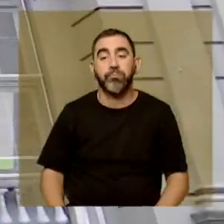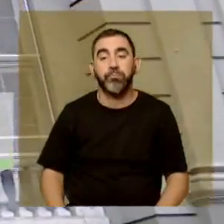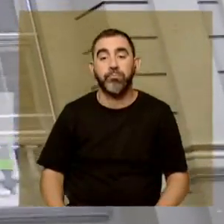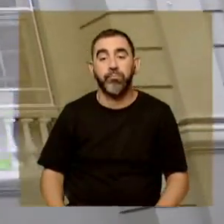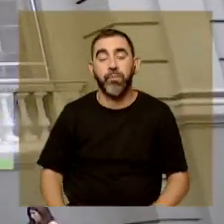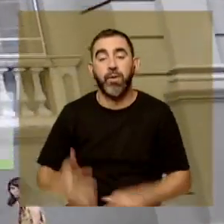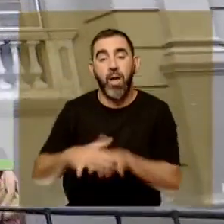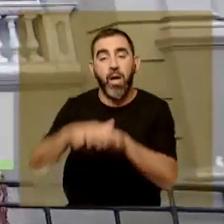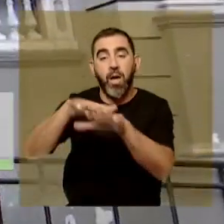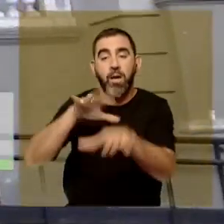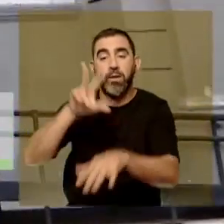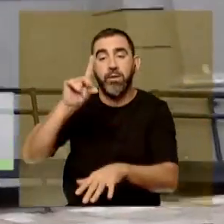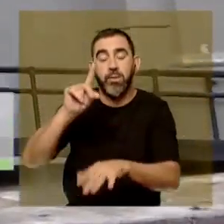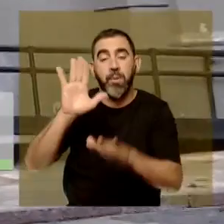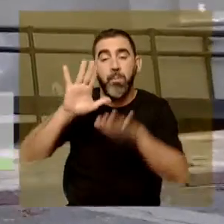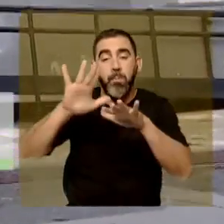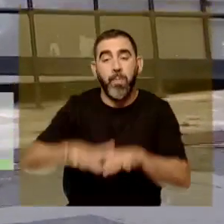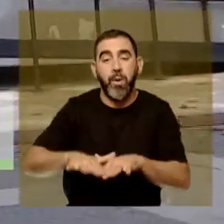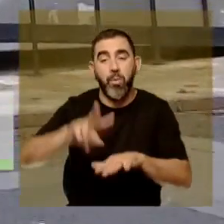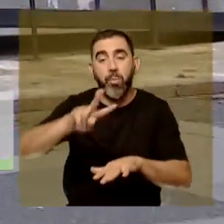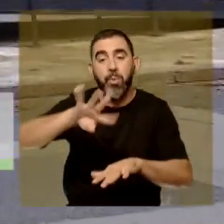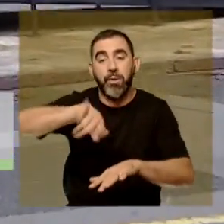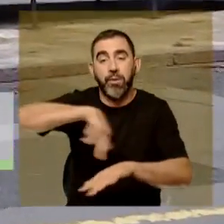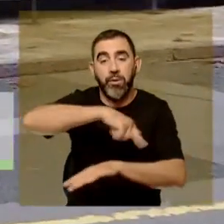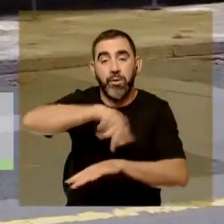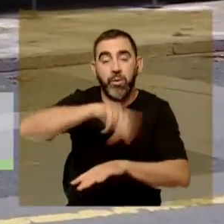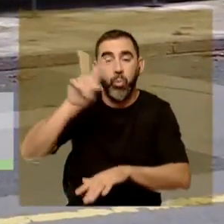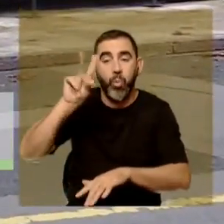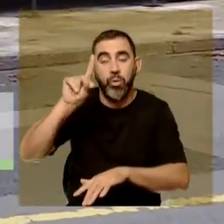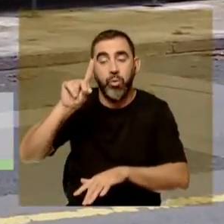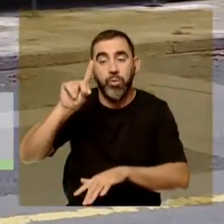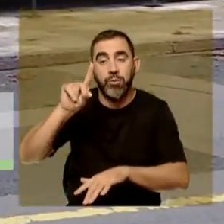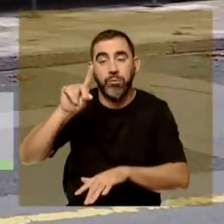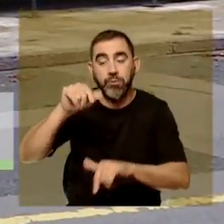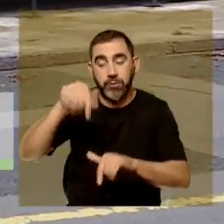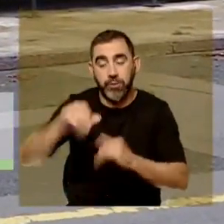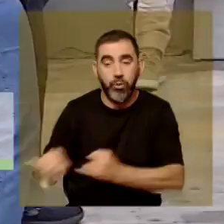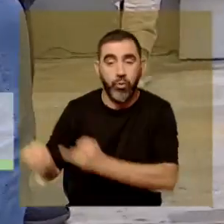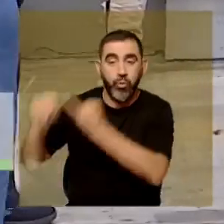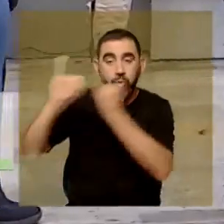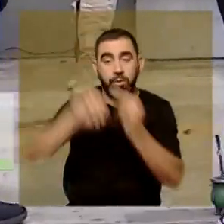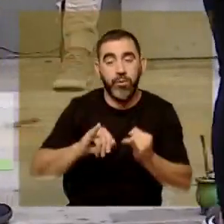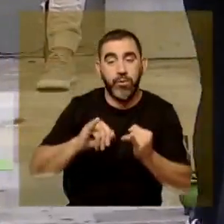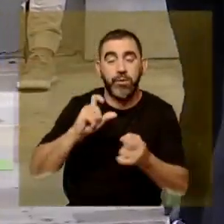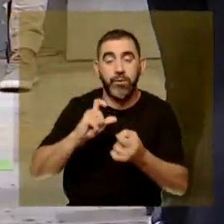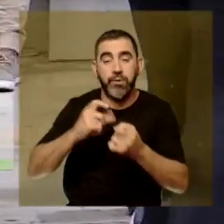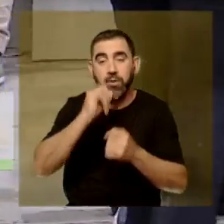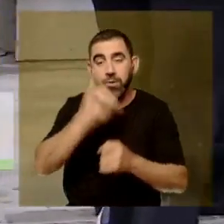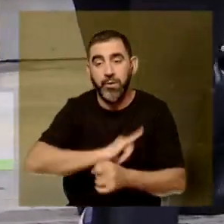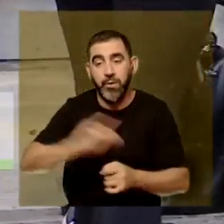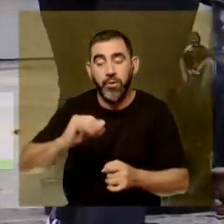La Asamblea en UTU decretó la extensión del paro de 24 horas que se cumple en esta jornada. El gremio